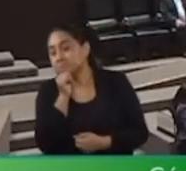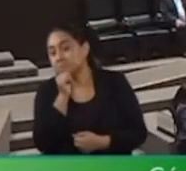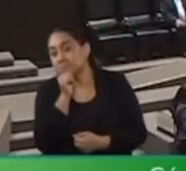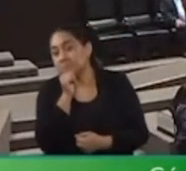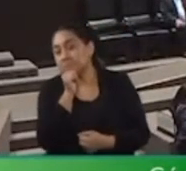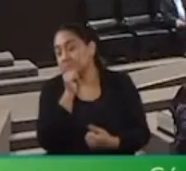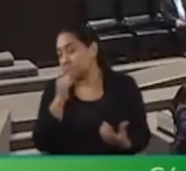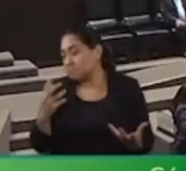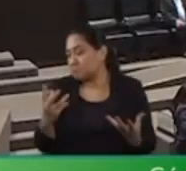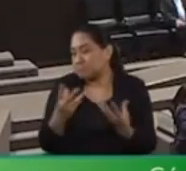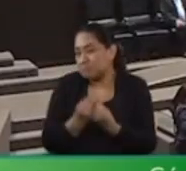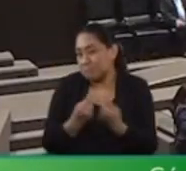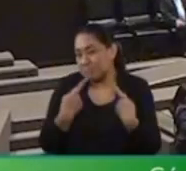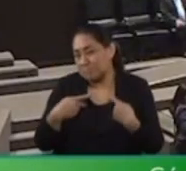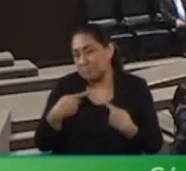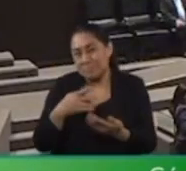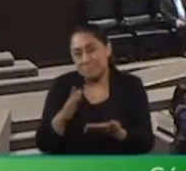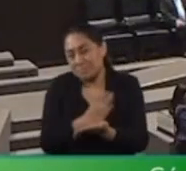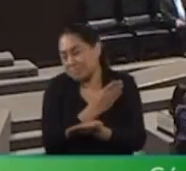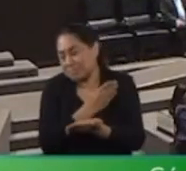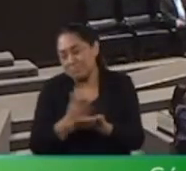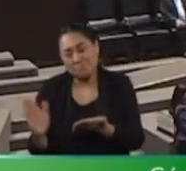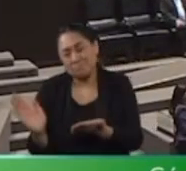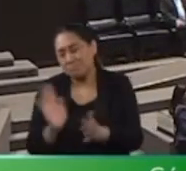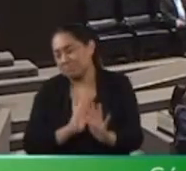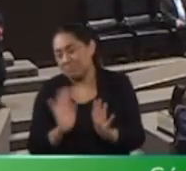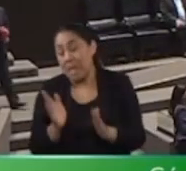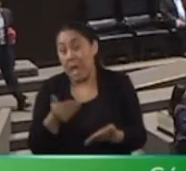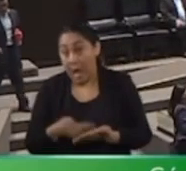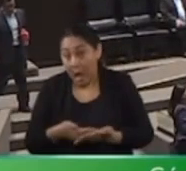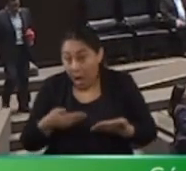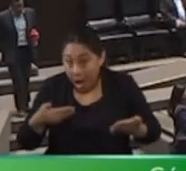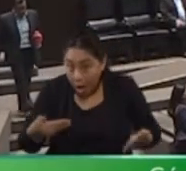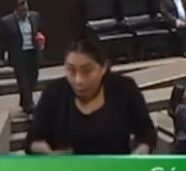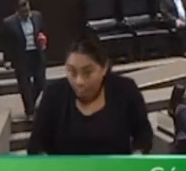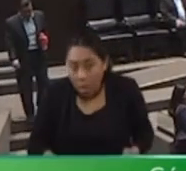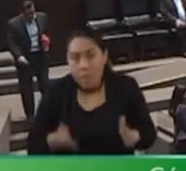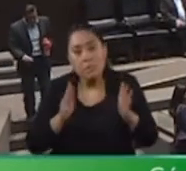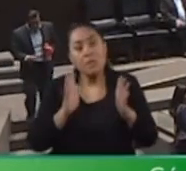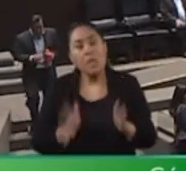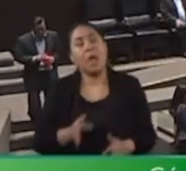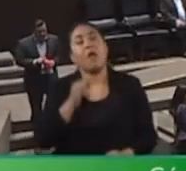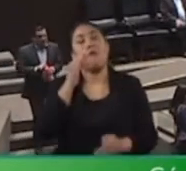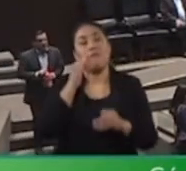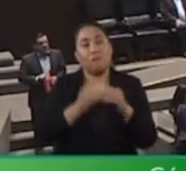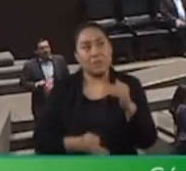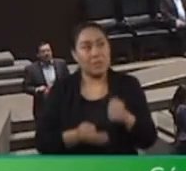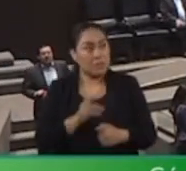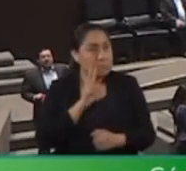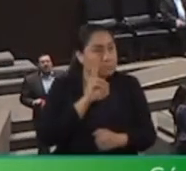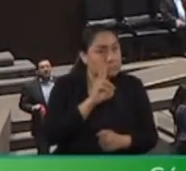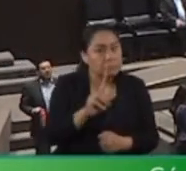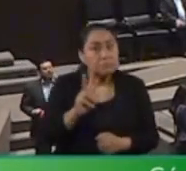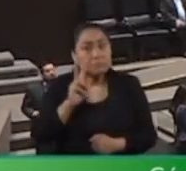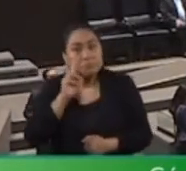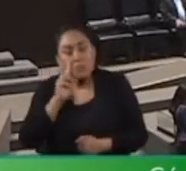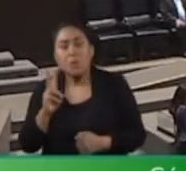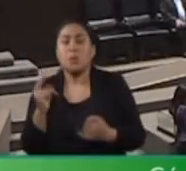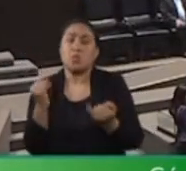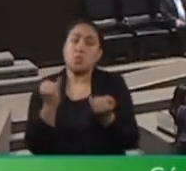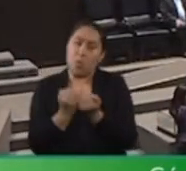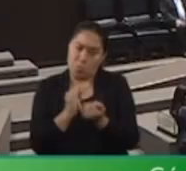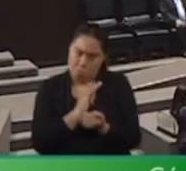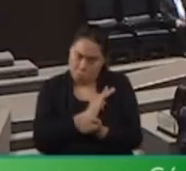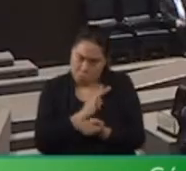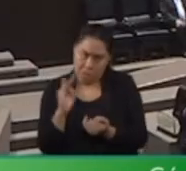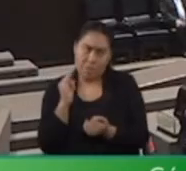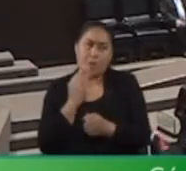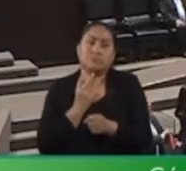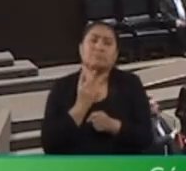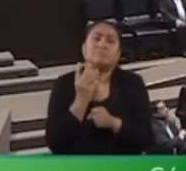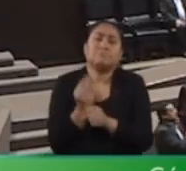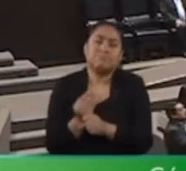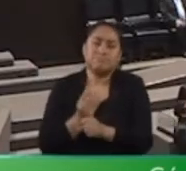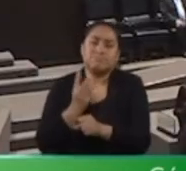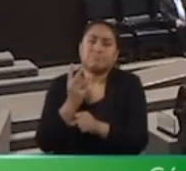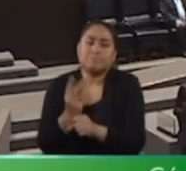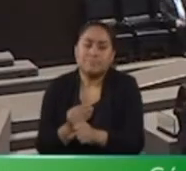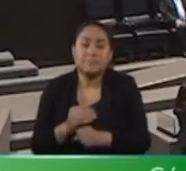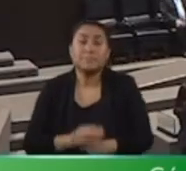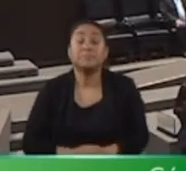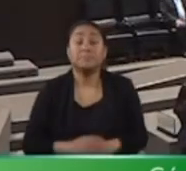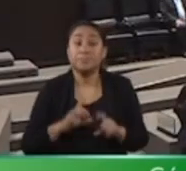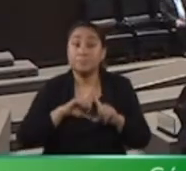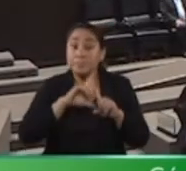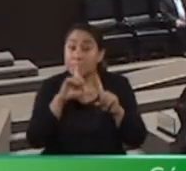edificio constitucional hoy podamos no solo verlas sino remediarlos porque la construcción de un